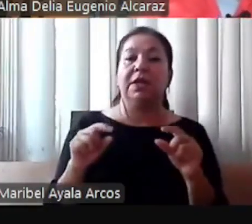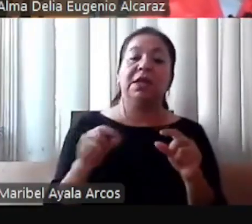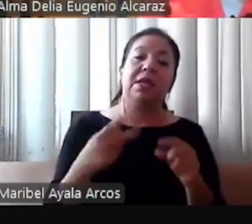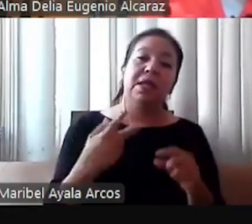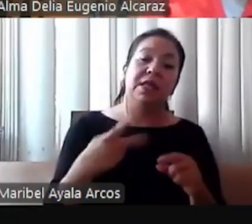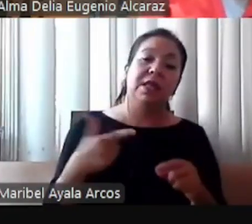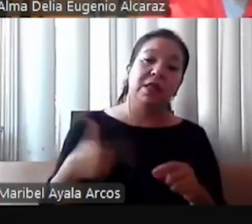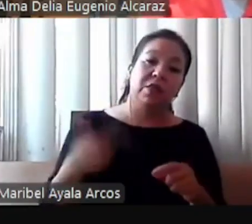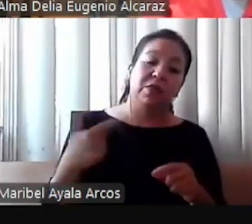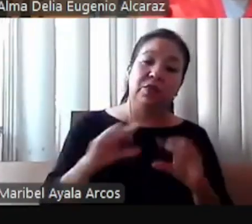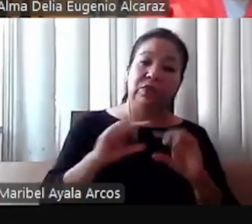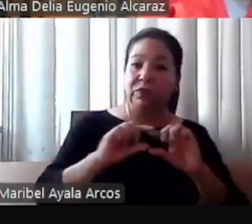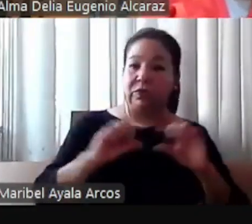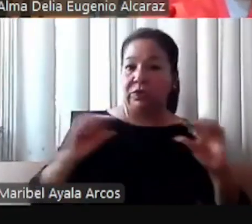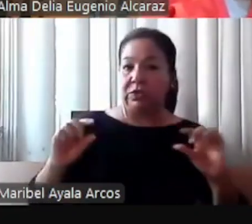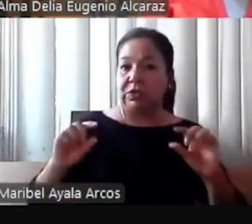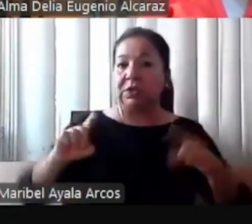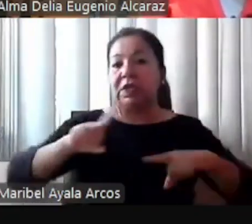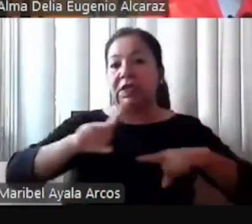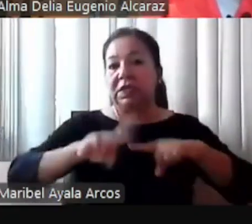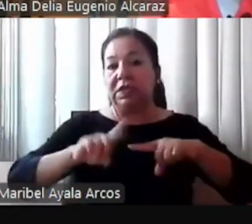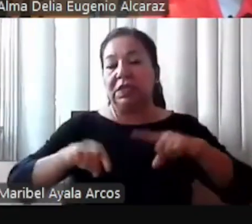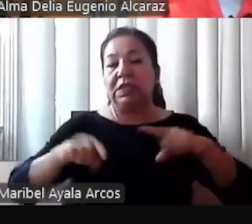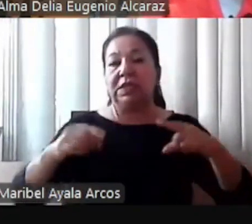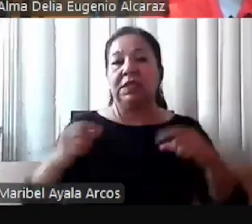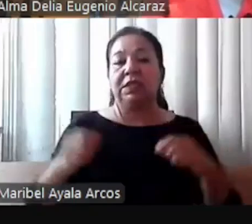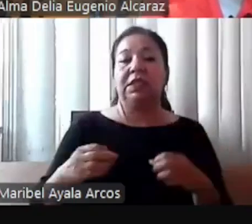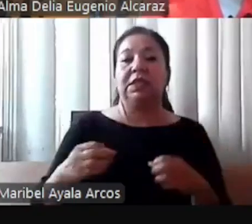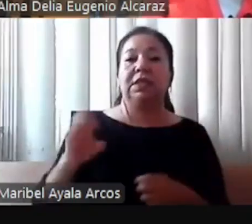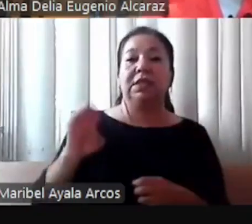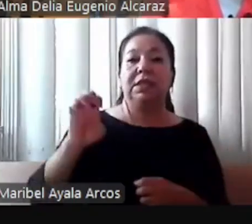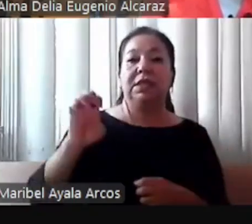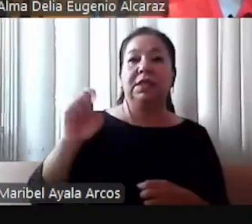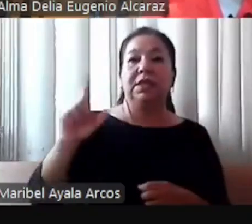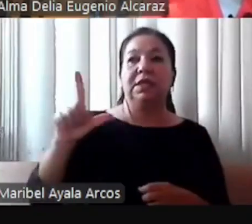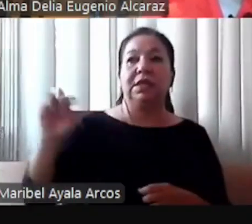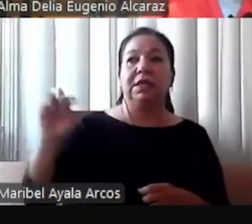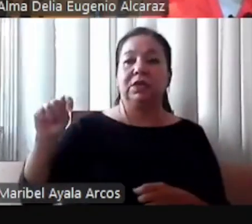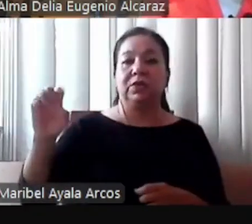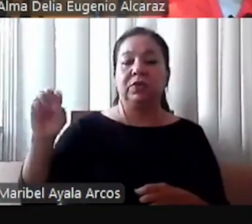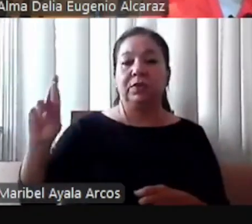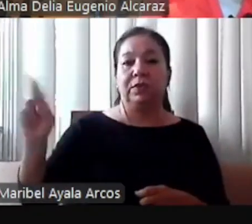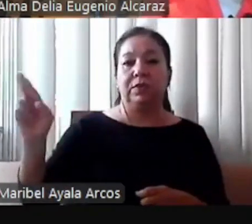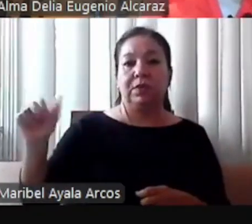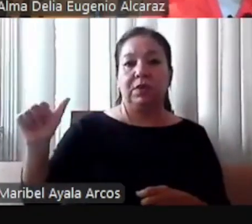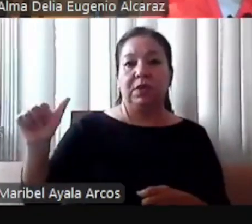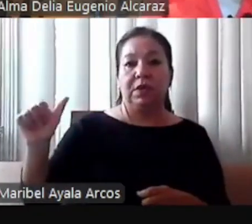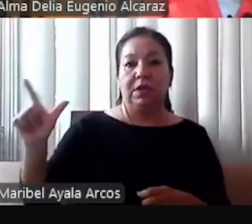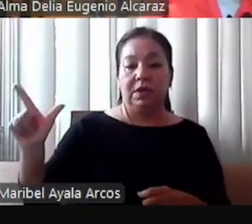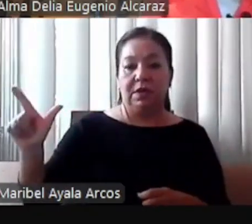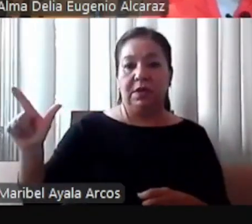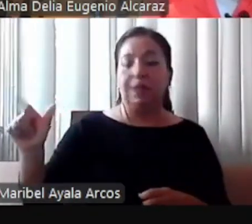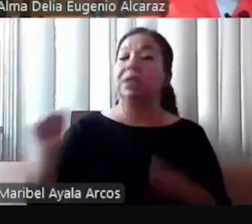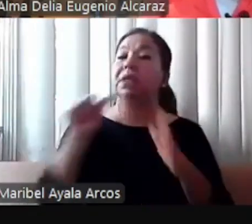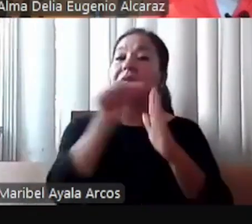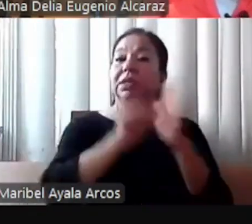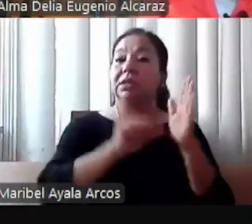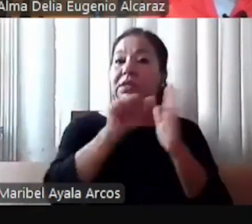Ley del Sistema de Medios de Impugnación en materia electoral. Lo anterior en virtud de que, conforme a lo dispuesto por los artículos